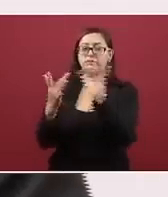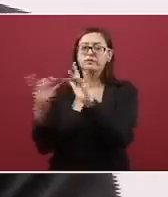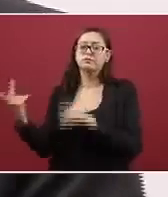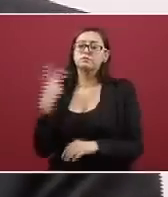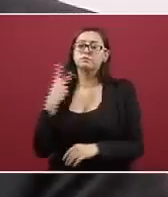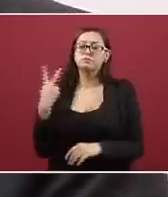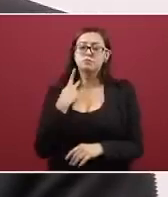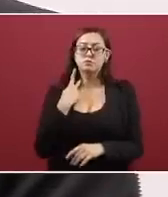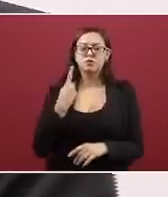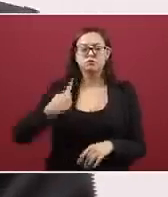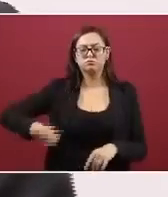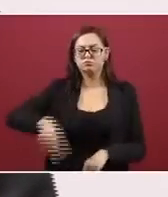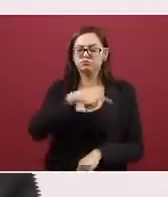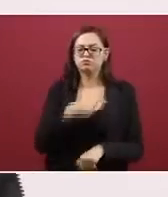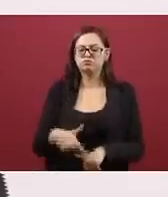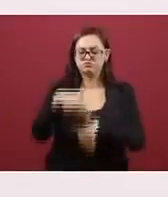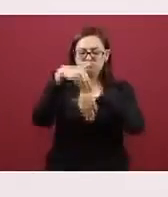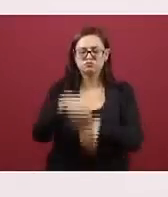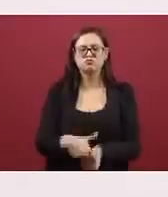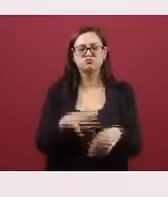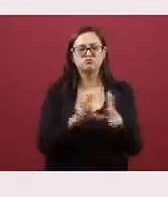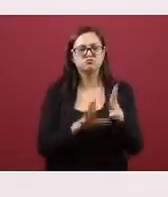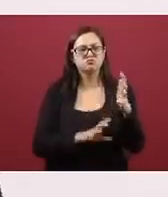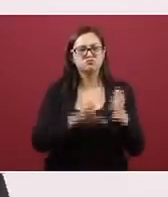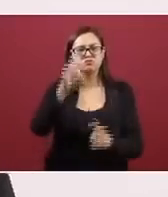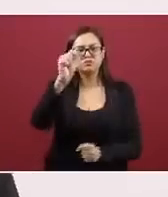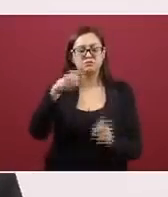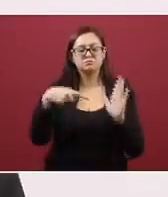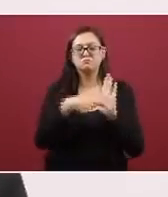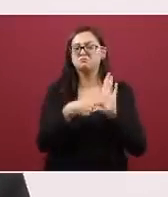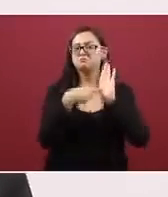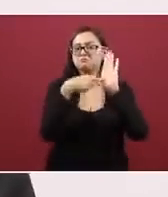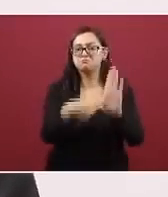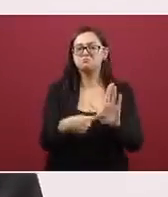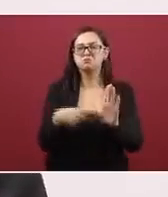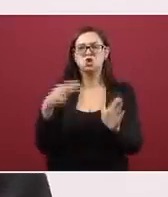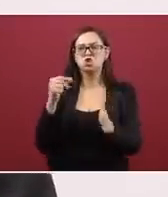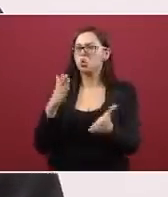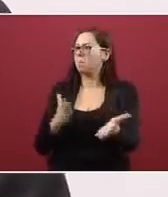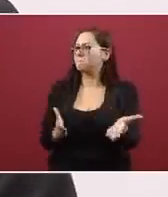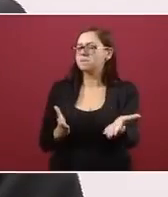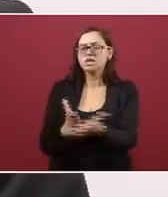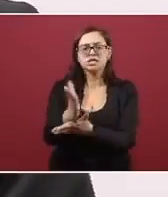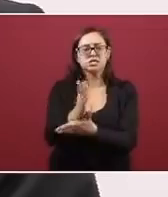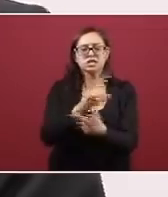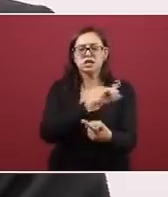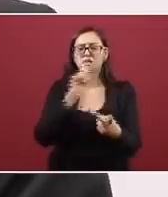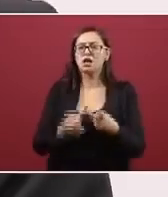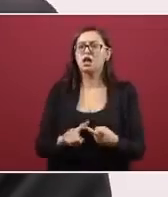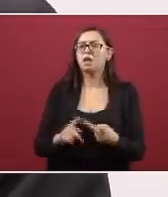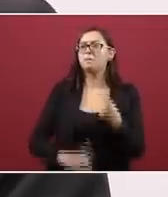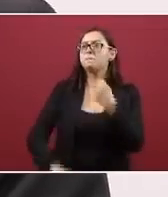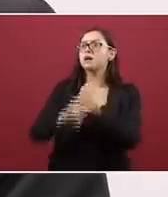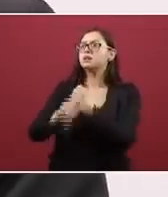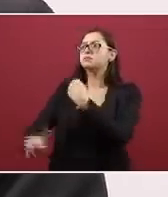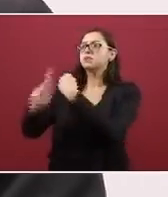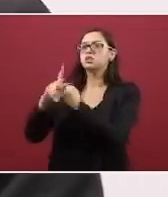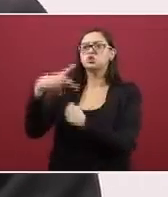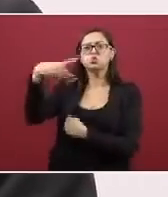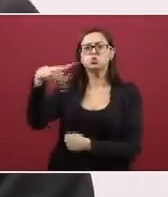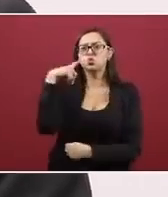el presidente andrés manuel lópez obrador ofreció investigar e informar a cuánto asciende la deuda de algunos empresarios entre ellos